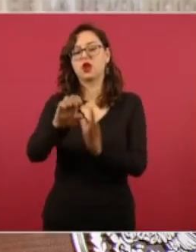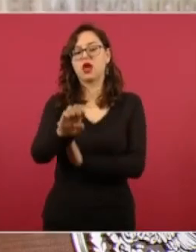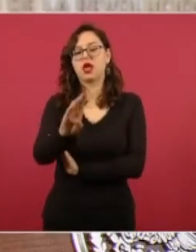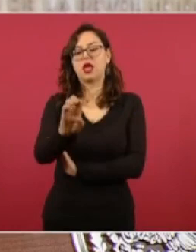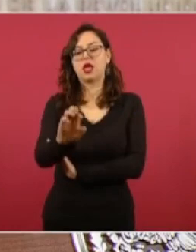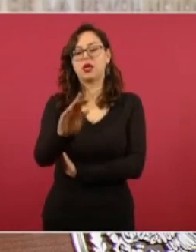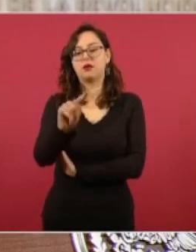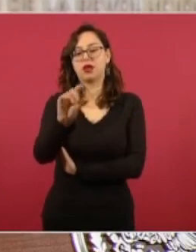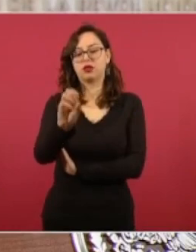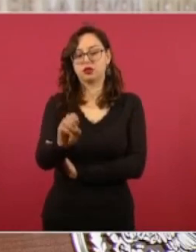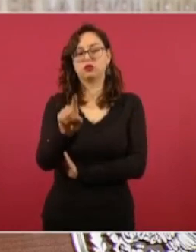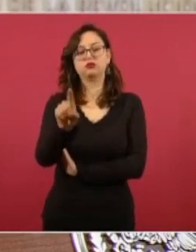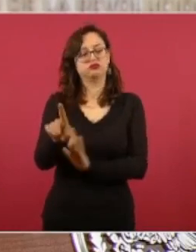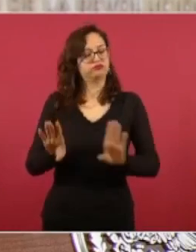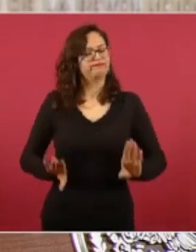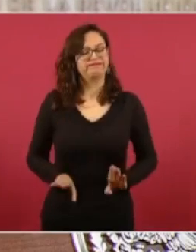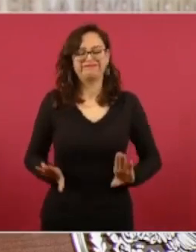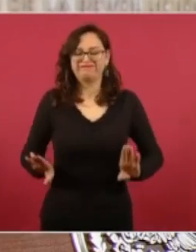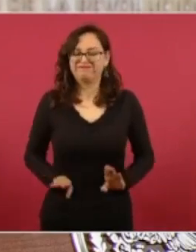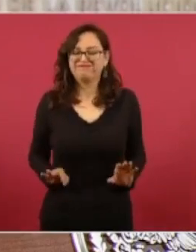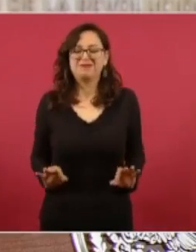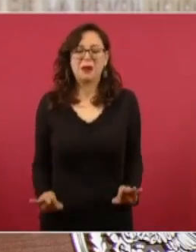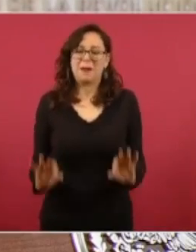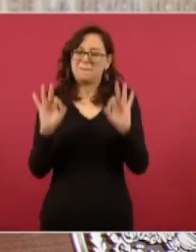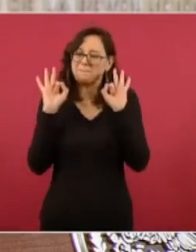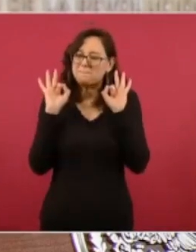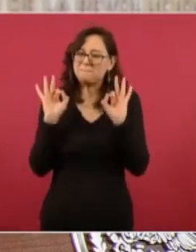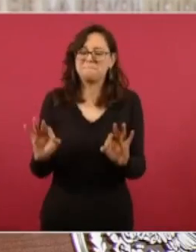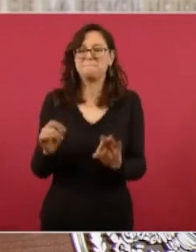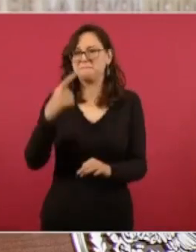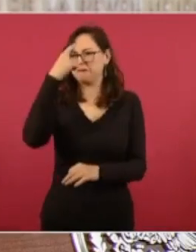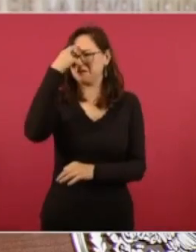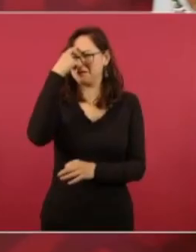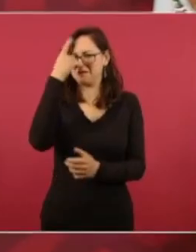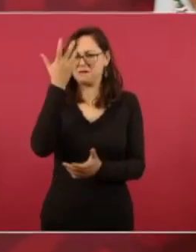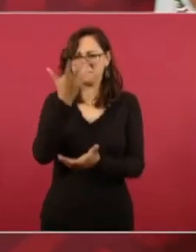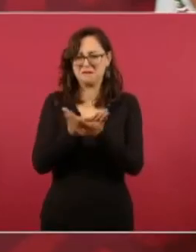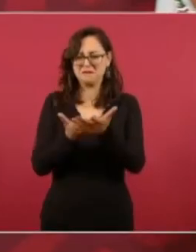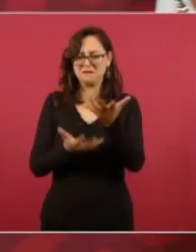extraordinario, el ingeniero Eberto Castillo, consecuente,